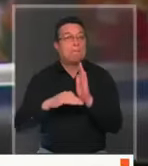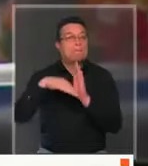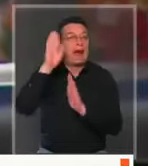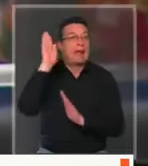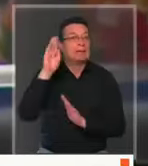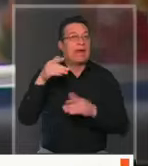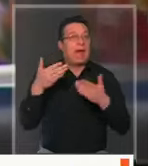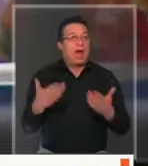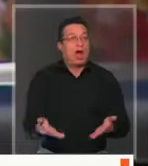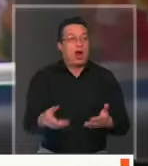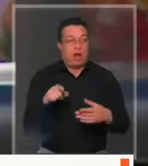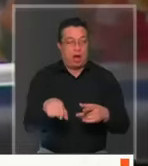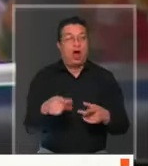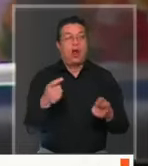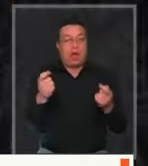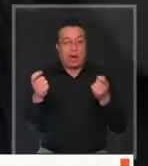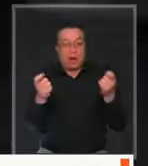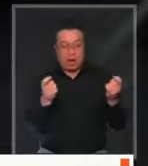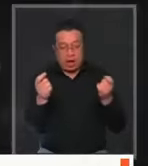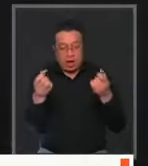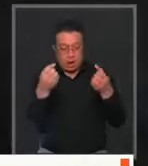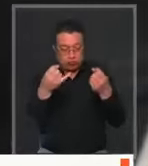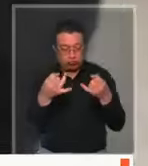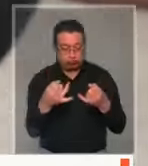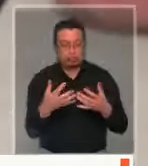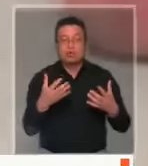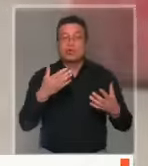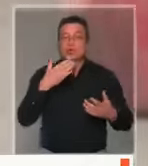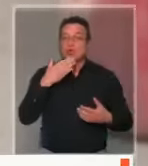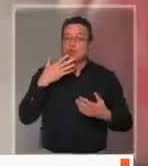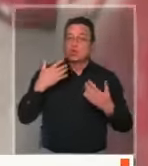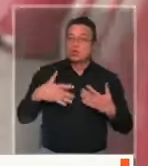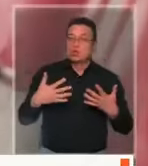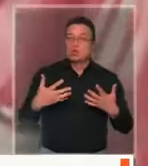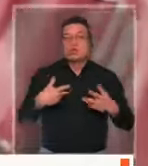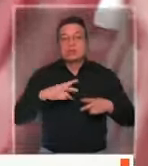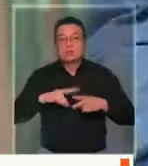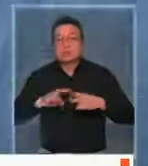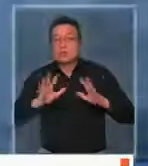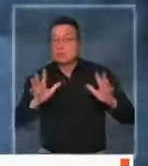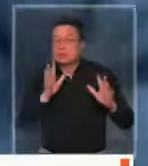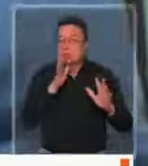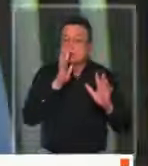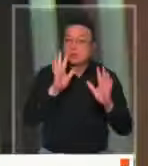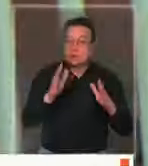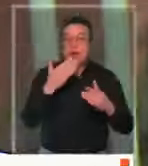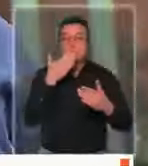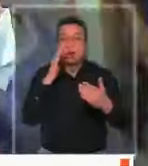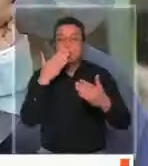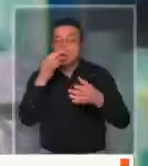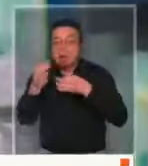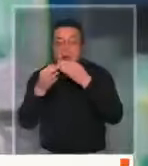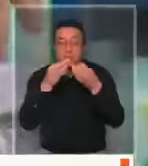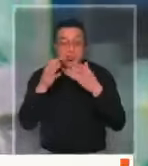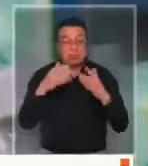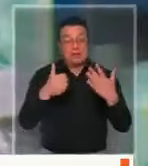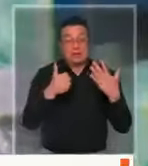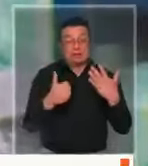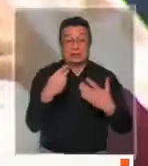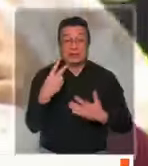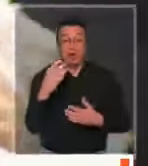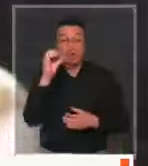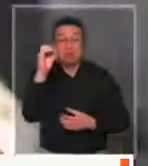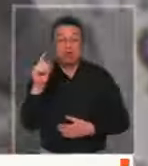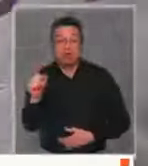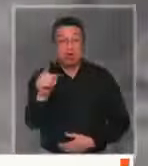precisamente el Instituto de Salud Pública. Y durante esta jornada hemos conversado con algunos expertos en la materia y dicen que el 62% de los casos son